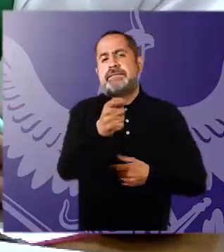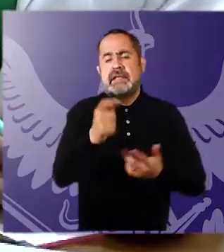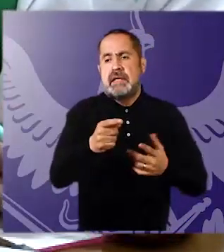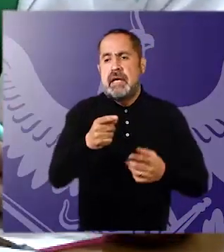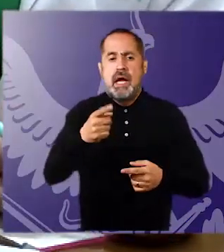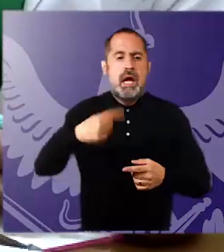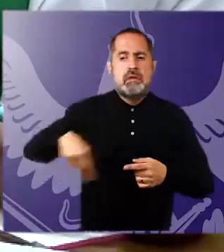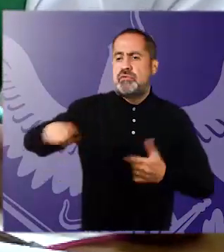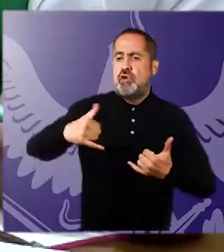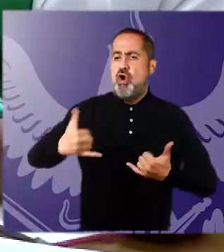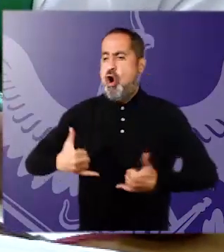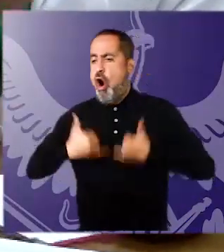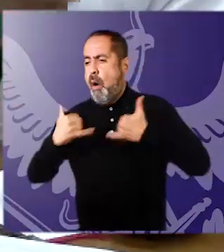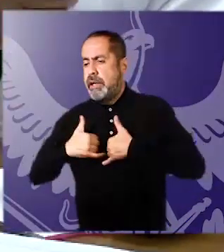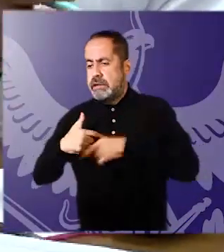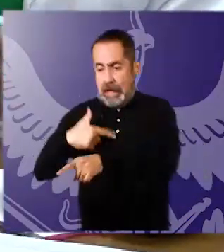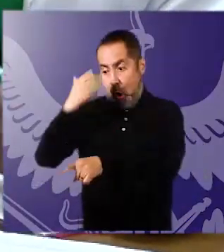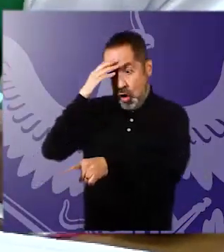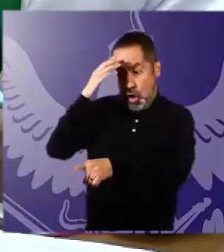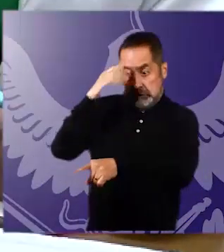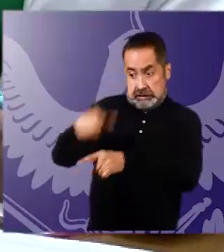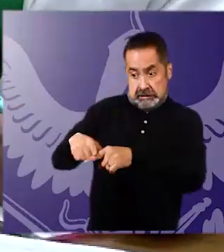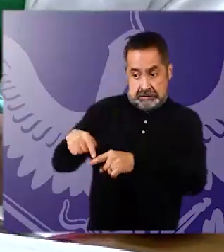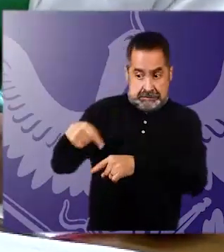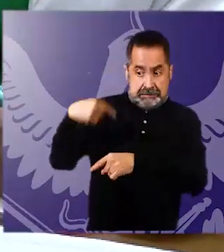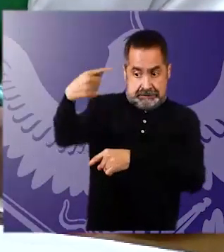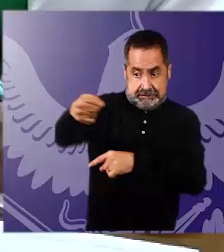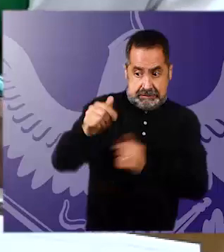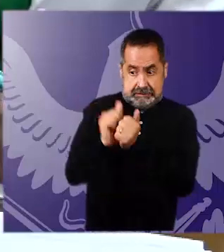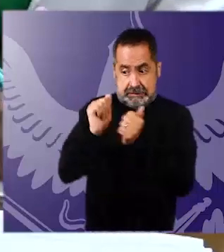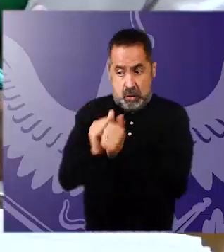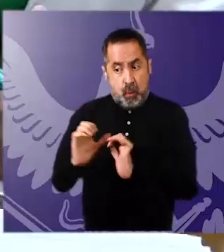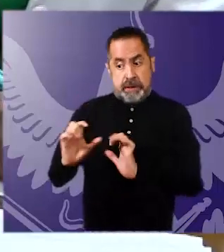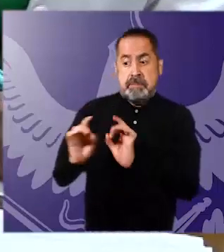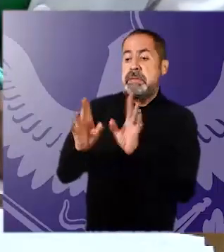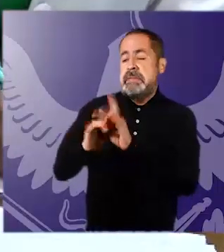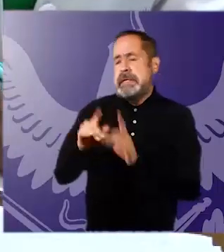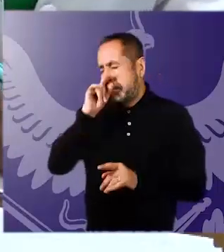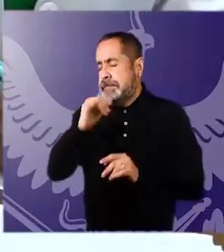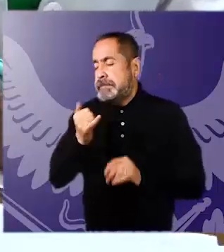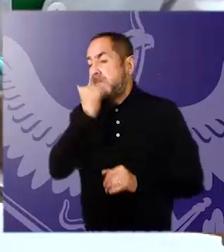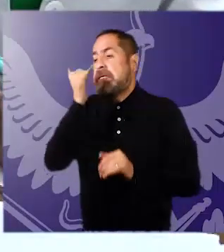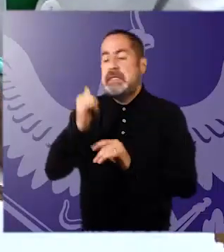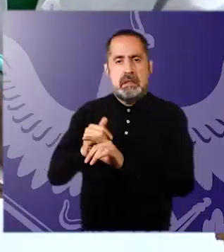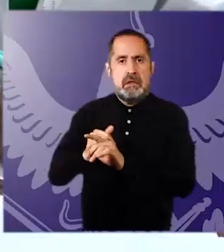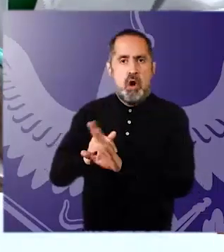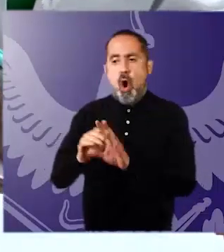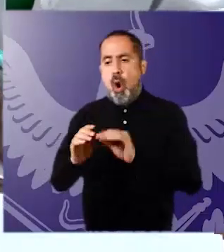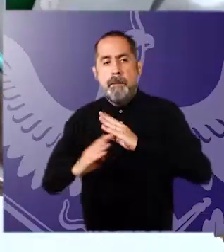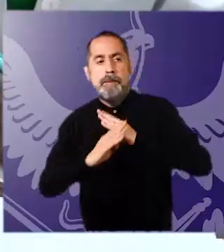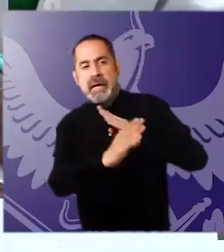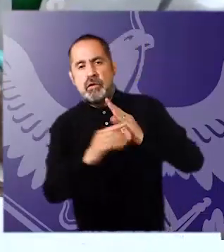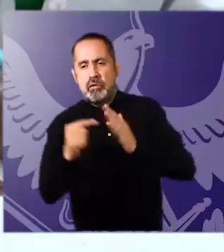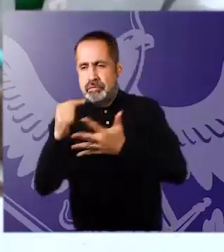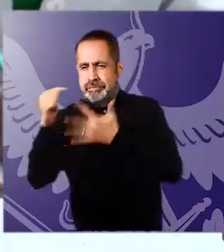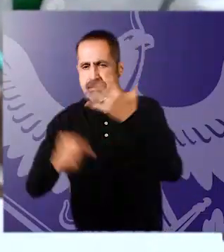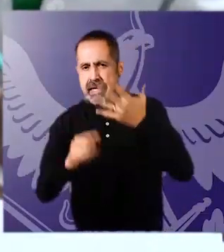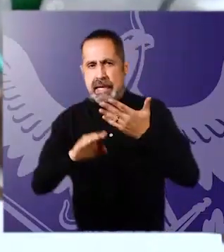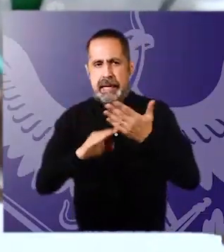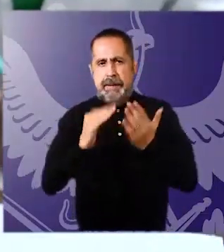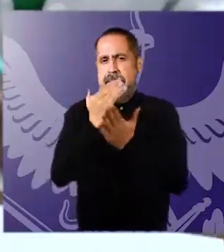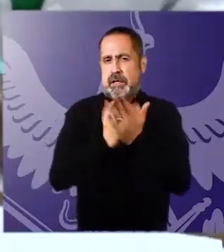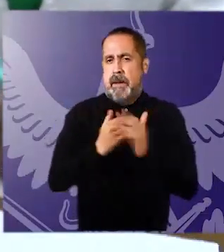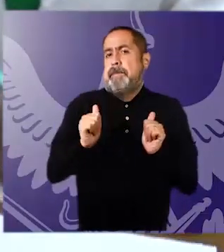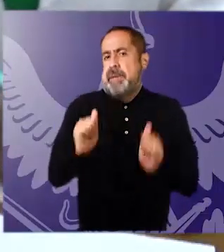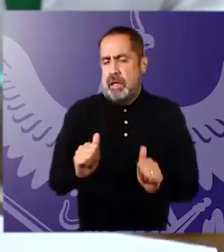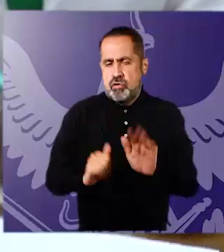se trata únicamente de que las y los adolescentes conozcan las consecuencias de tener relaciones sexuales o los